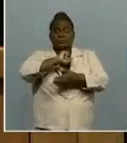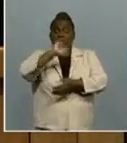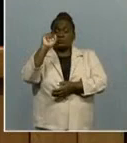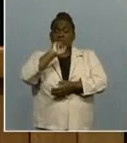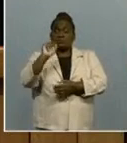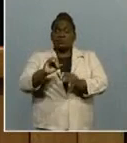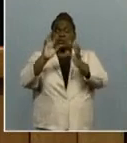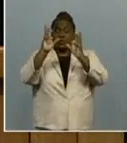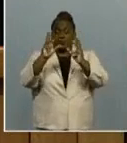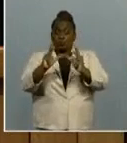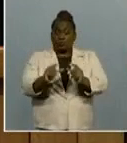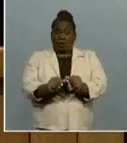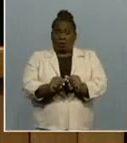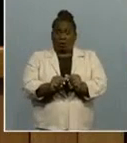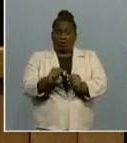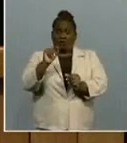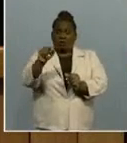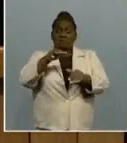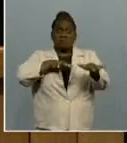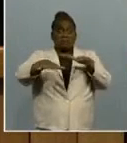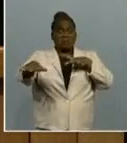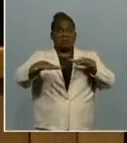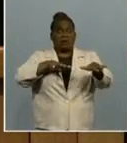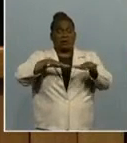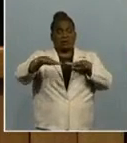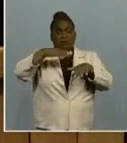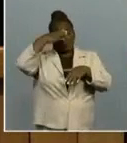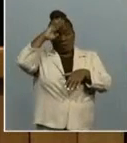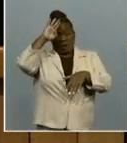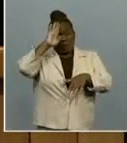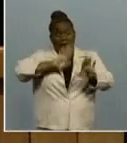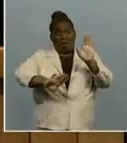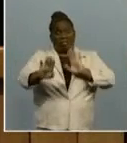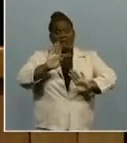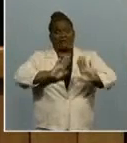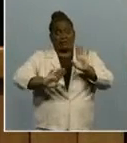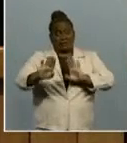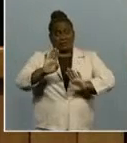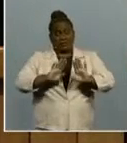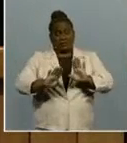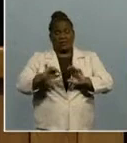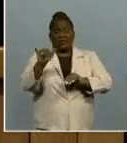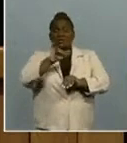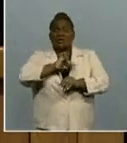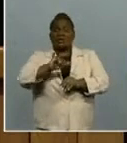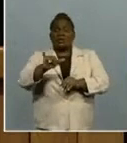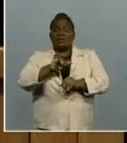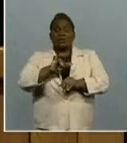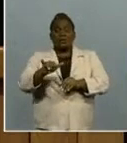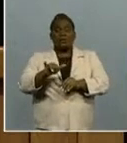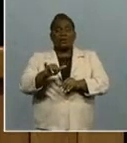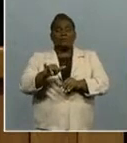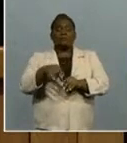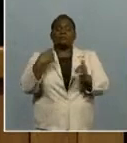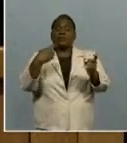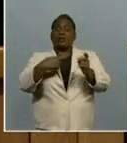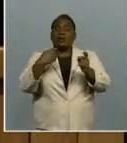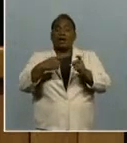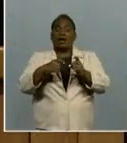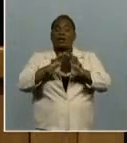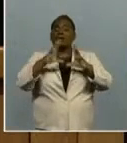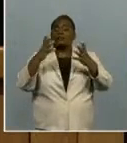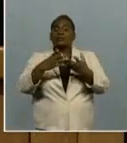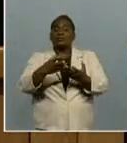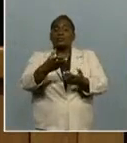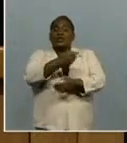resultados relevantes en la preparación del país para la defensa y en el desarrollo de la concepción estratégica de la guerra de todo el pueblo